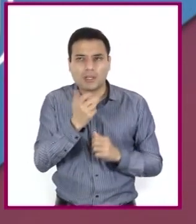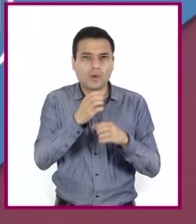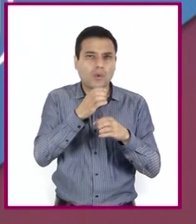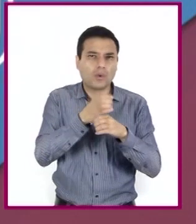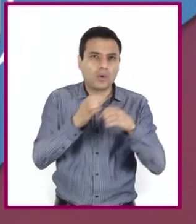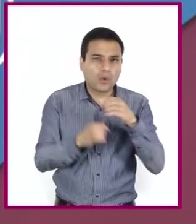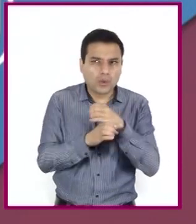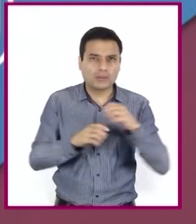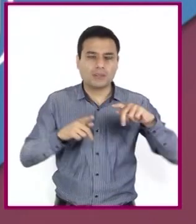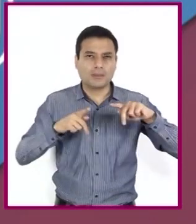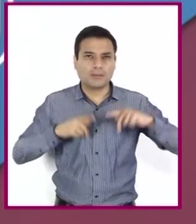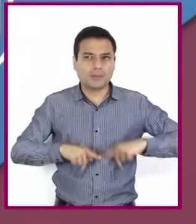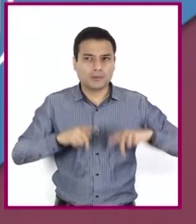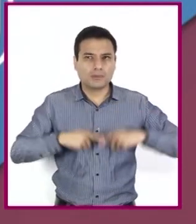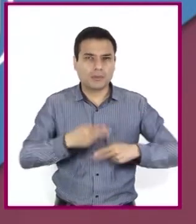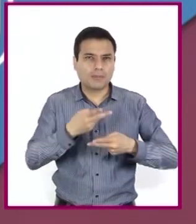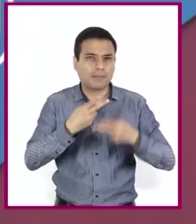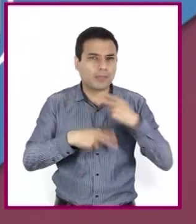y humanos.